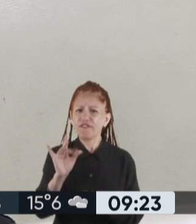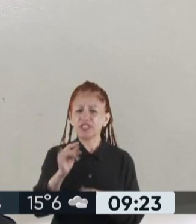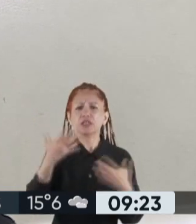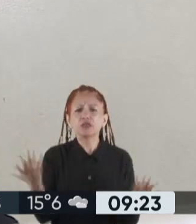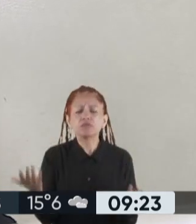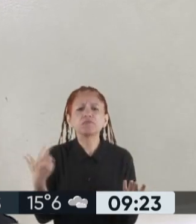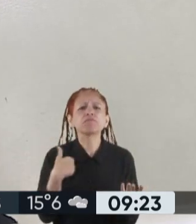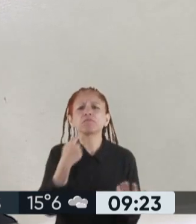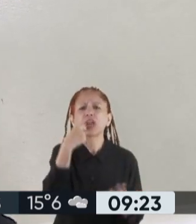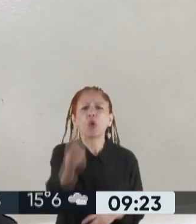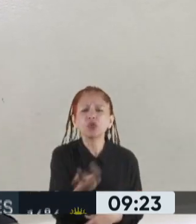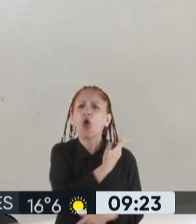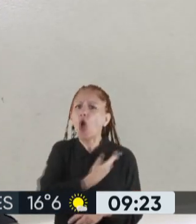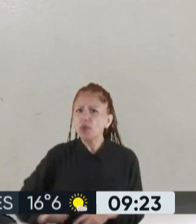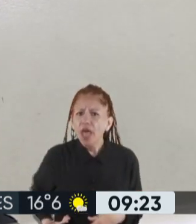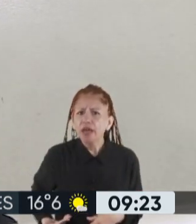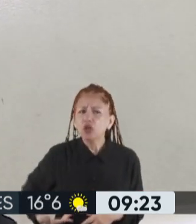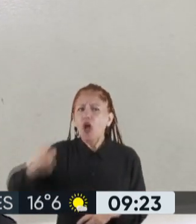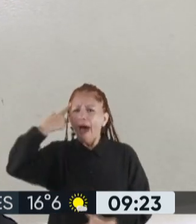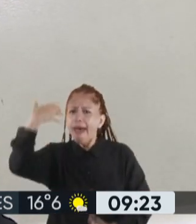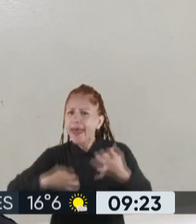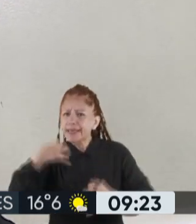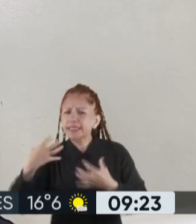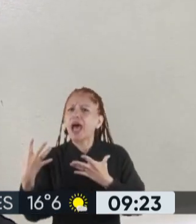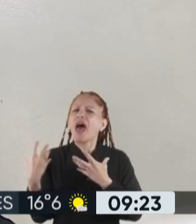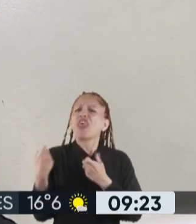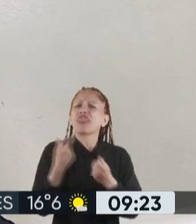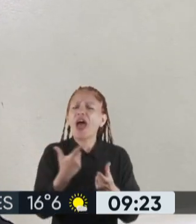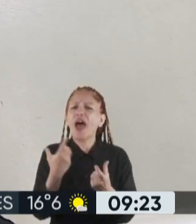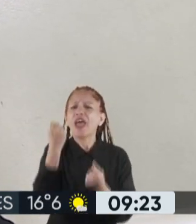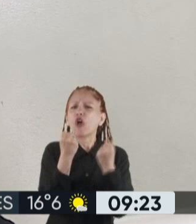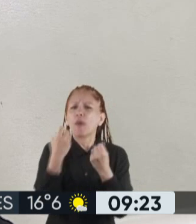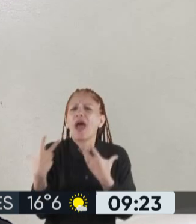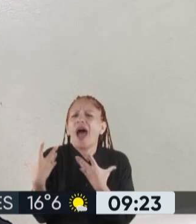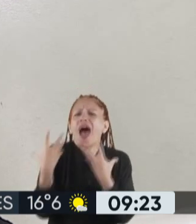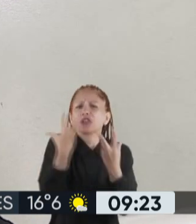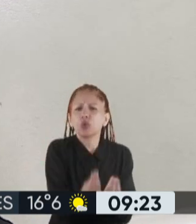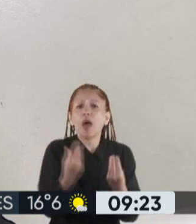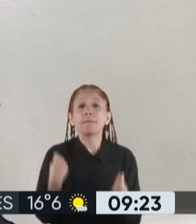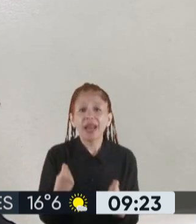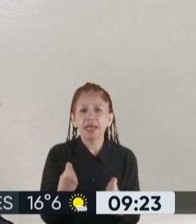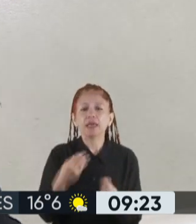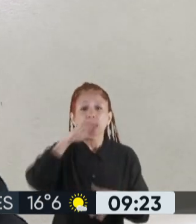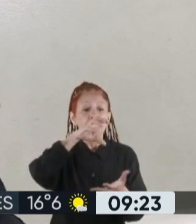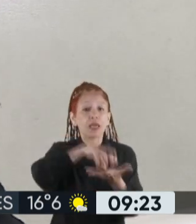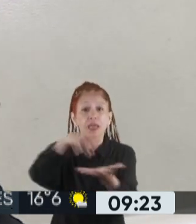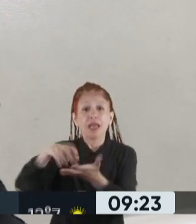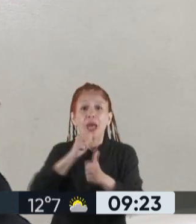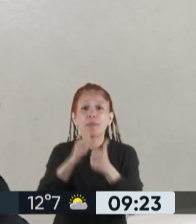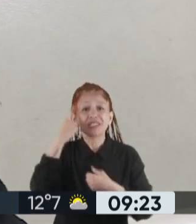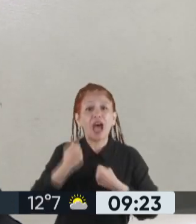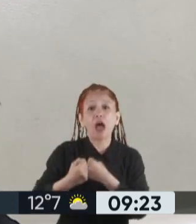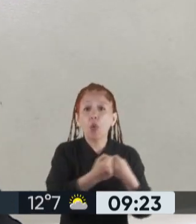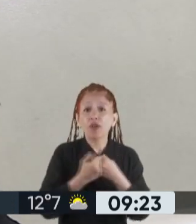gobierno estudia darle algún tipo de ayuda económica a las empresas para que se pueda llegar a un acuerdo, y si no es así,